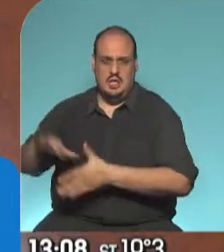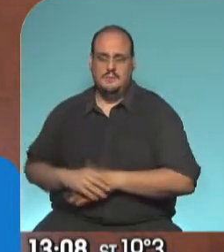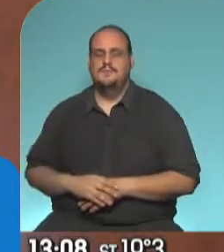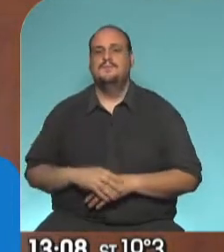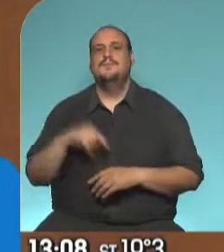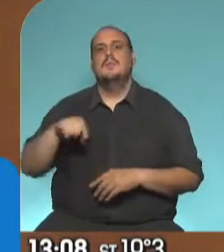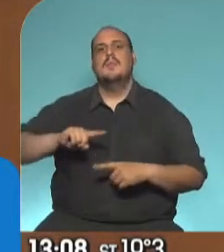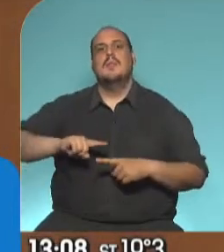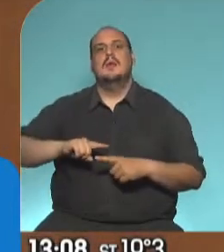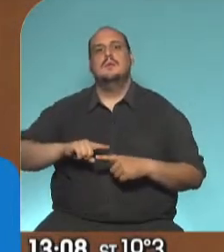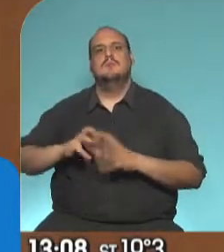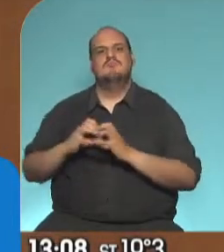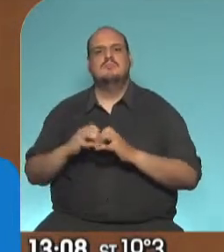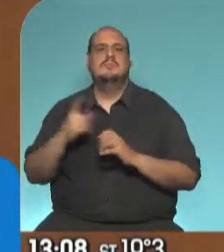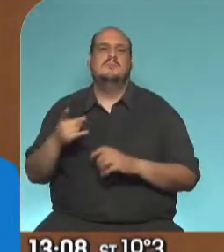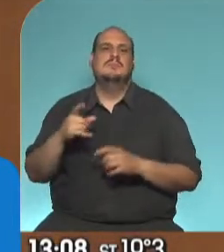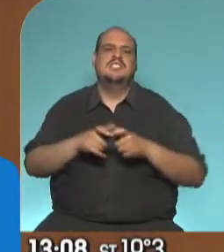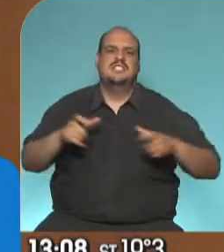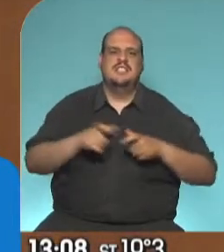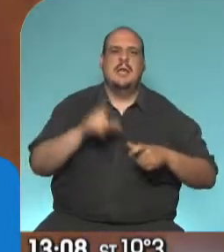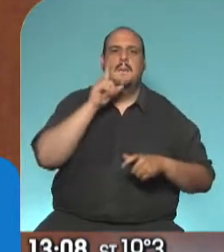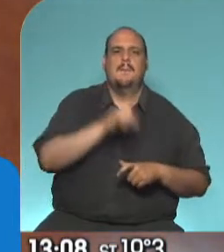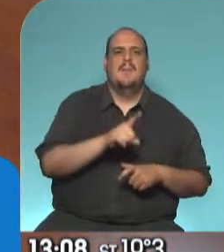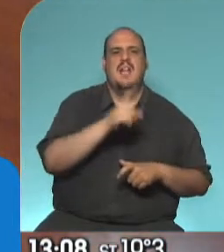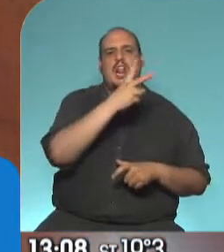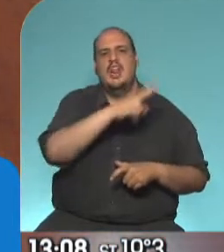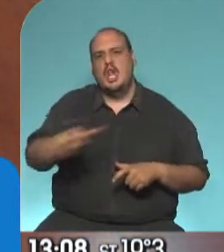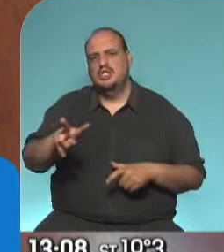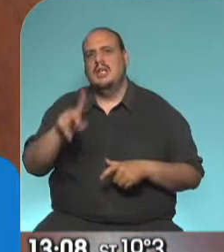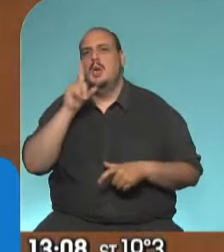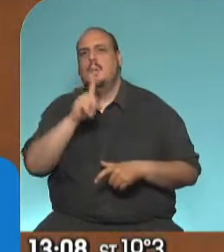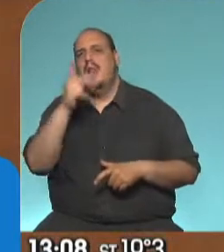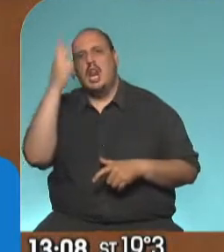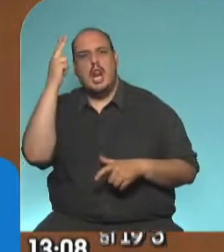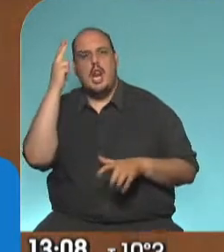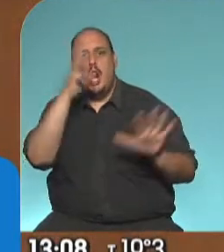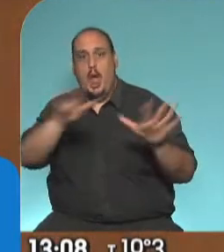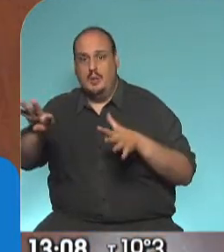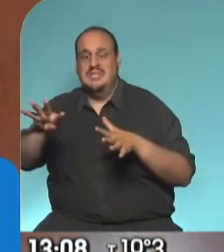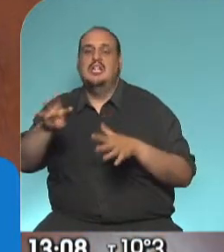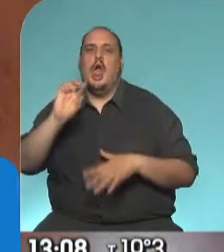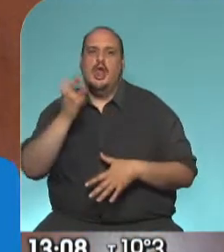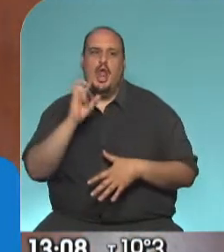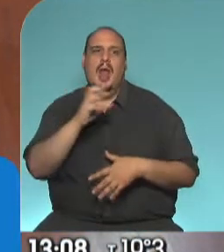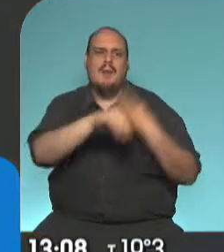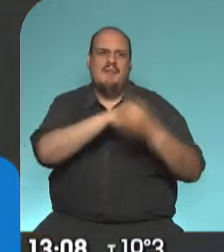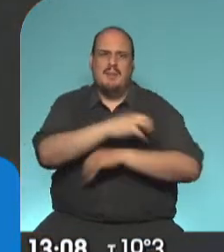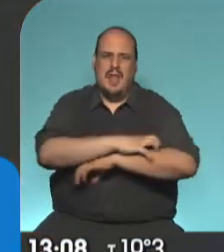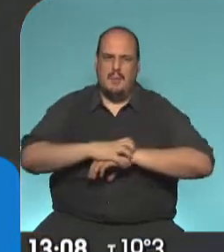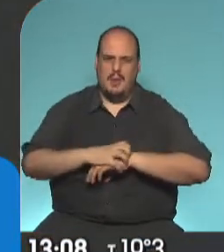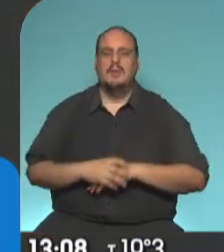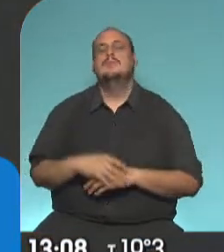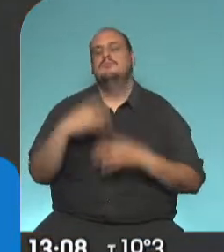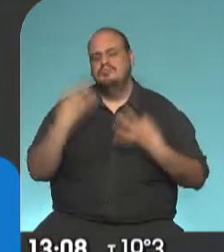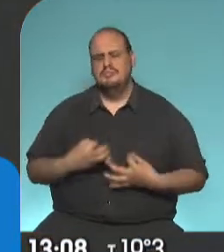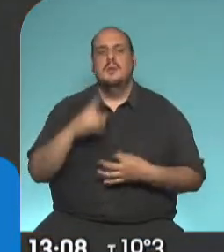otro cheque de entre $1.200 y $1.900, creo, para las familias más pobres de Estados Unidos, que ya se hizo, digamos. De $1.200, es